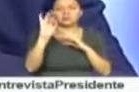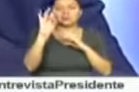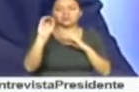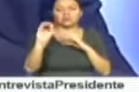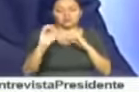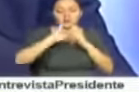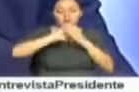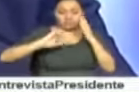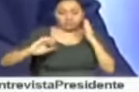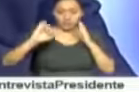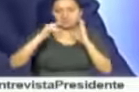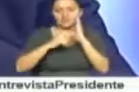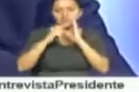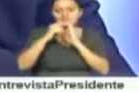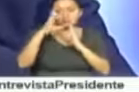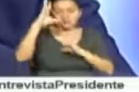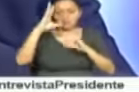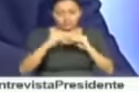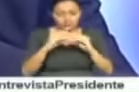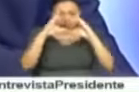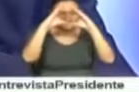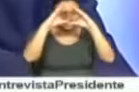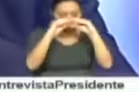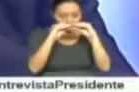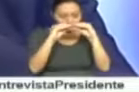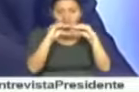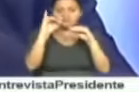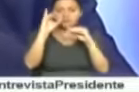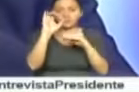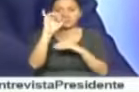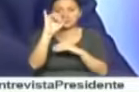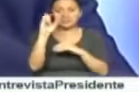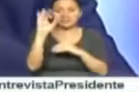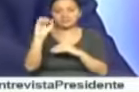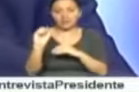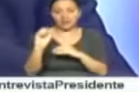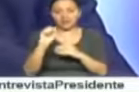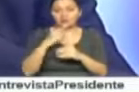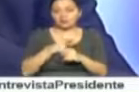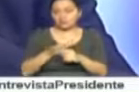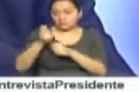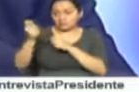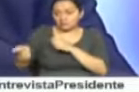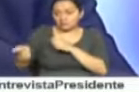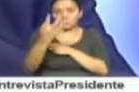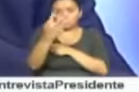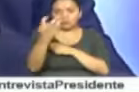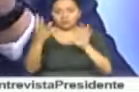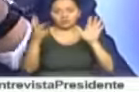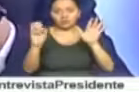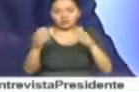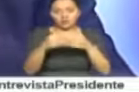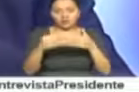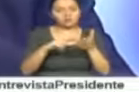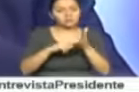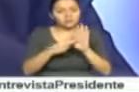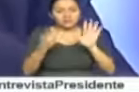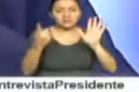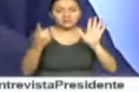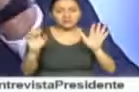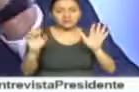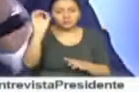al IVA. En total, sobre un sueldo de 770, se aporta al IFA $490. Eso es el 64% sobre sueldo